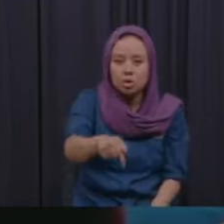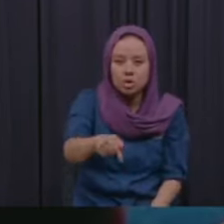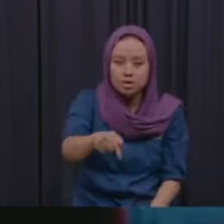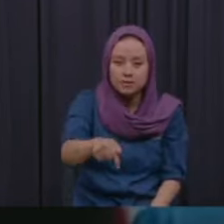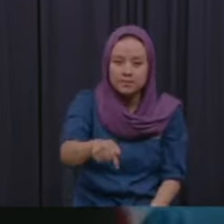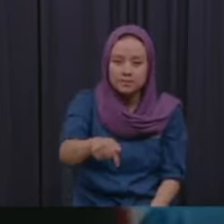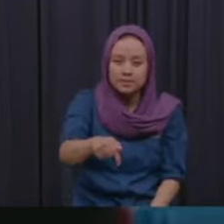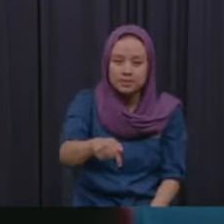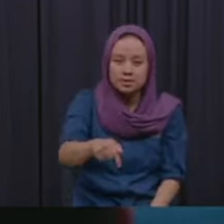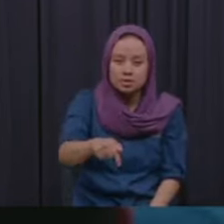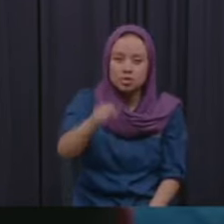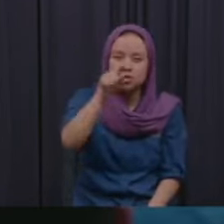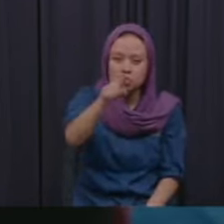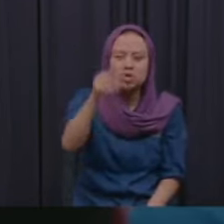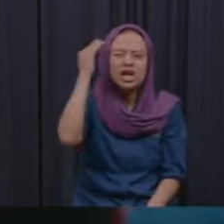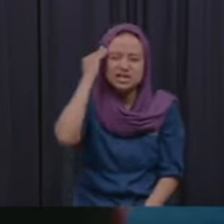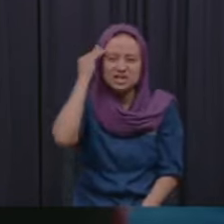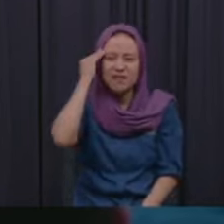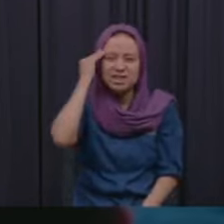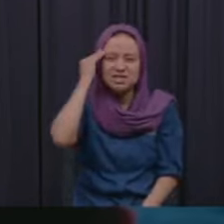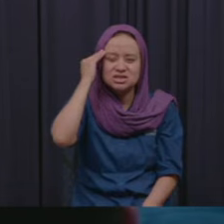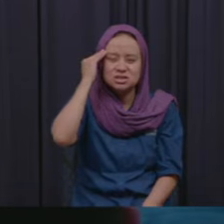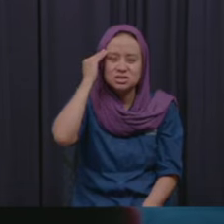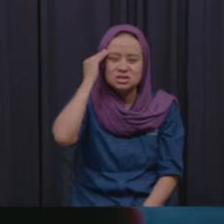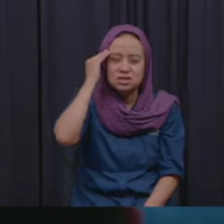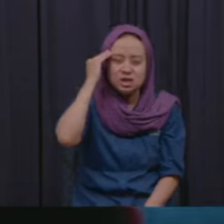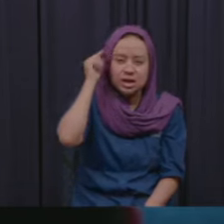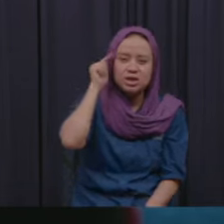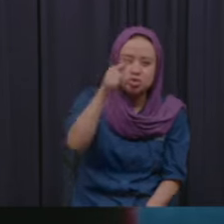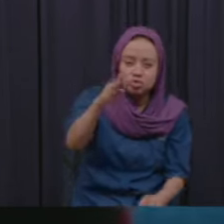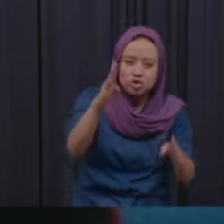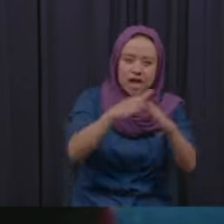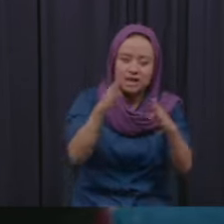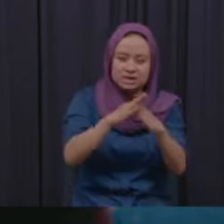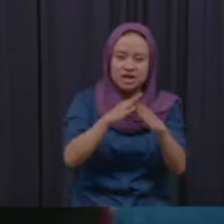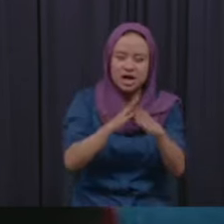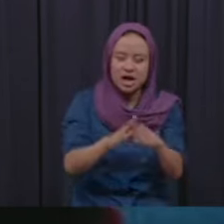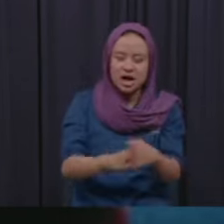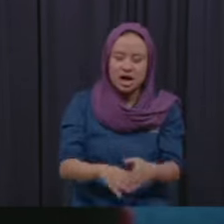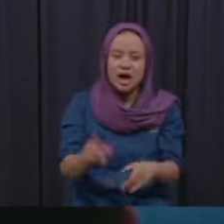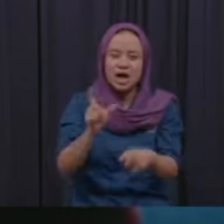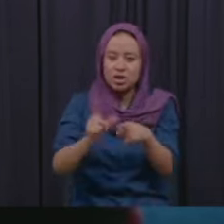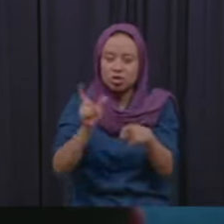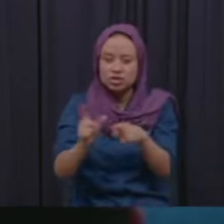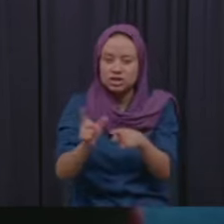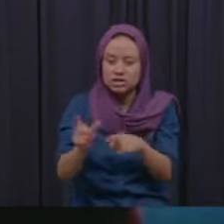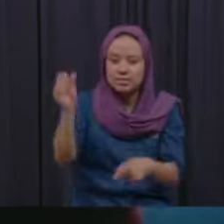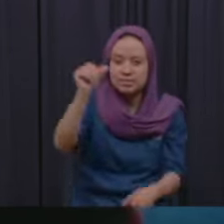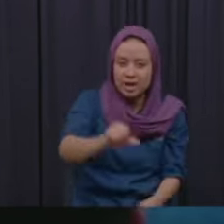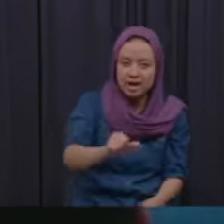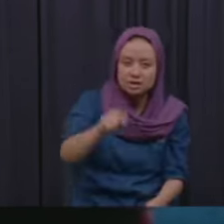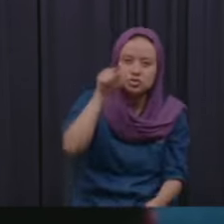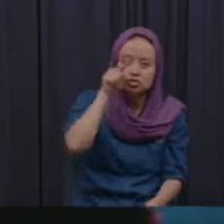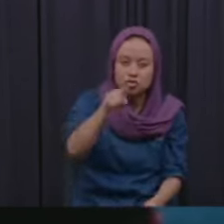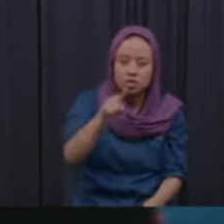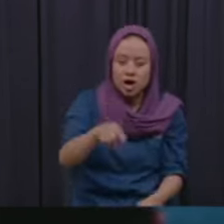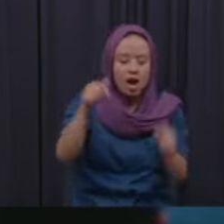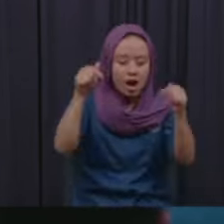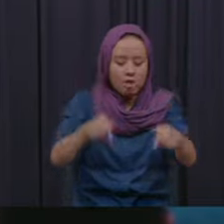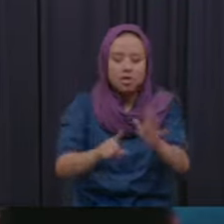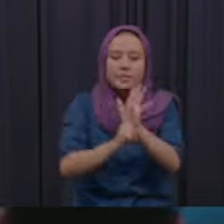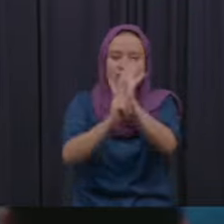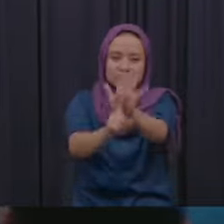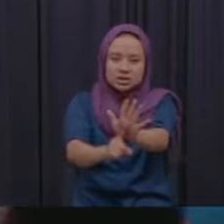cosas están ocurriendo. No digas quién me va a mirar. La liberación es el pan de los hijos. Y como hijo que